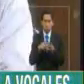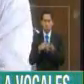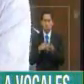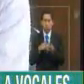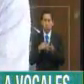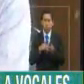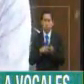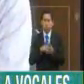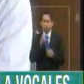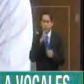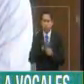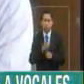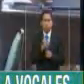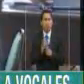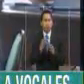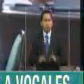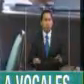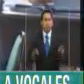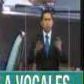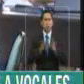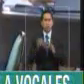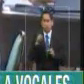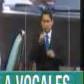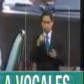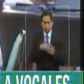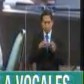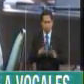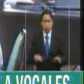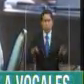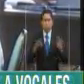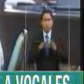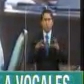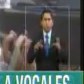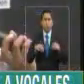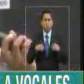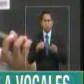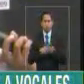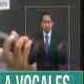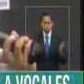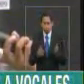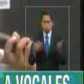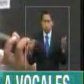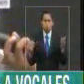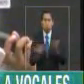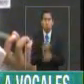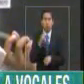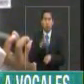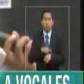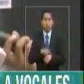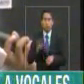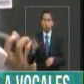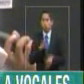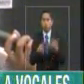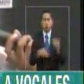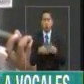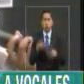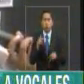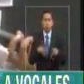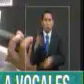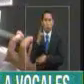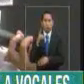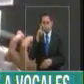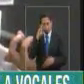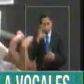este compromiso, que asuman este desafío de construir estos nuevos tiempos para las bolivianas y bolivianos, devolviéndole